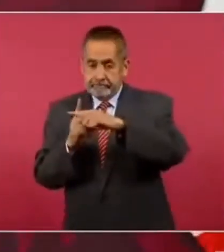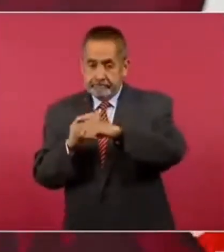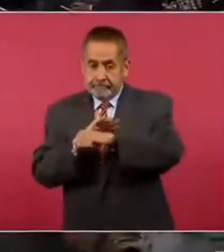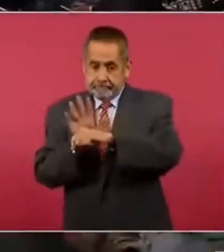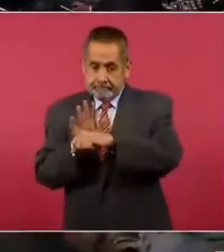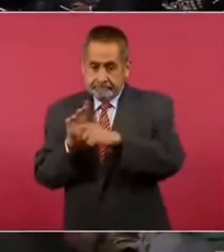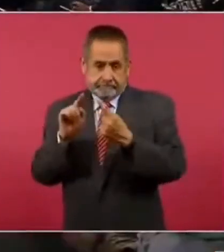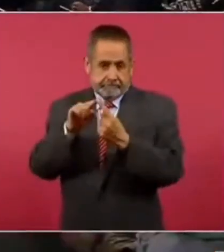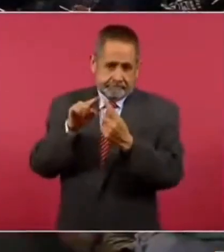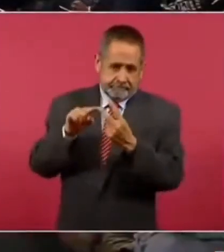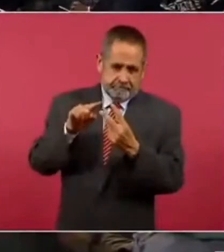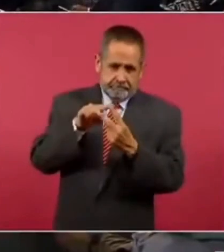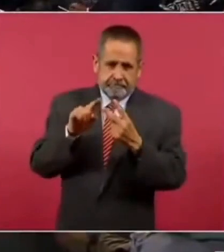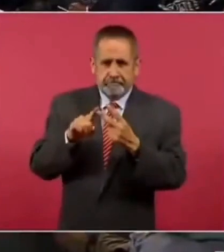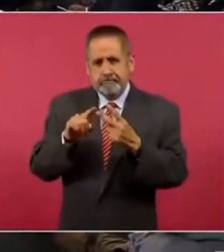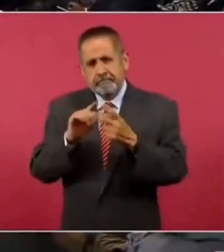dos